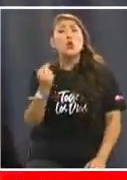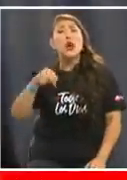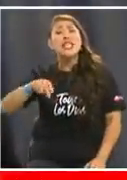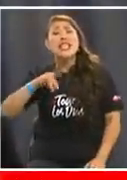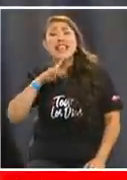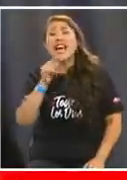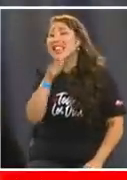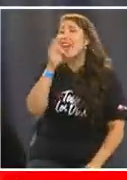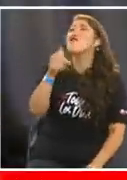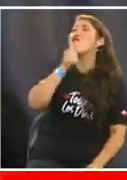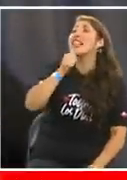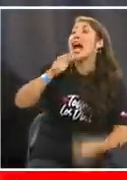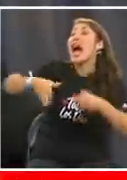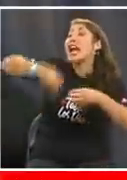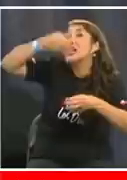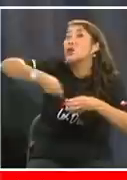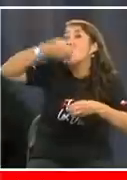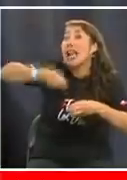falta?